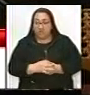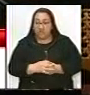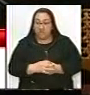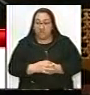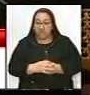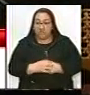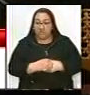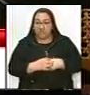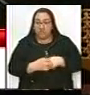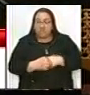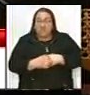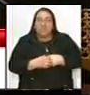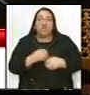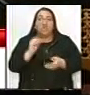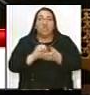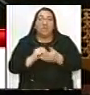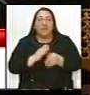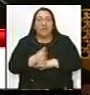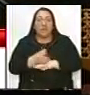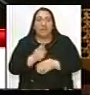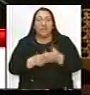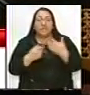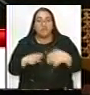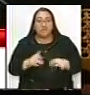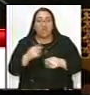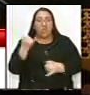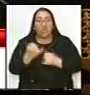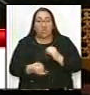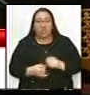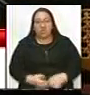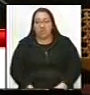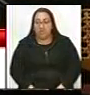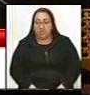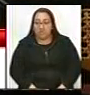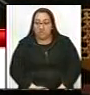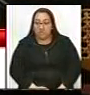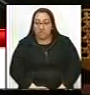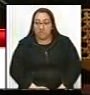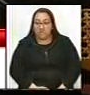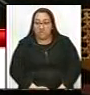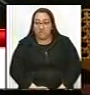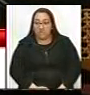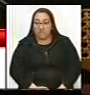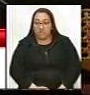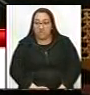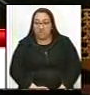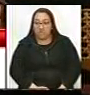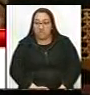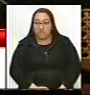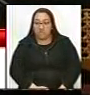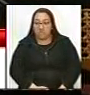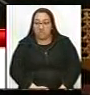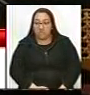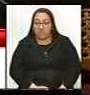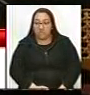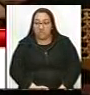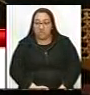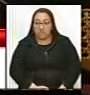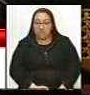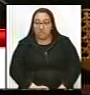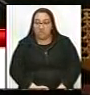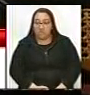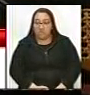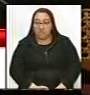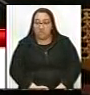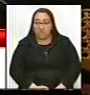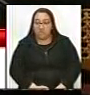más la red de acceso que es la última milla entonces este es el modelo que se une y que fue